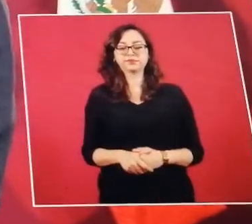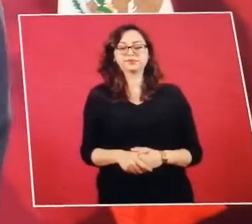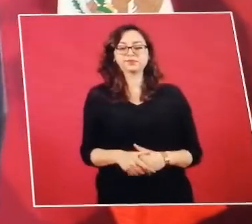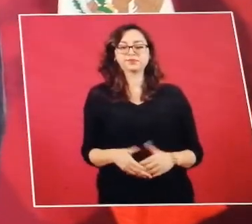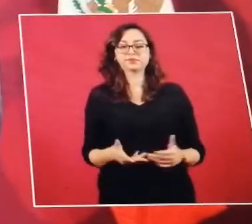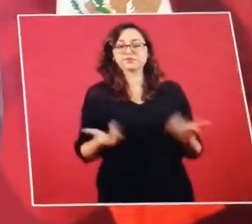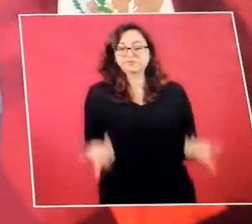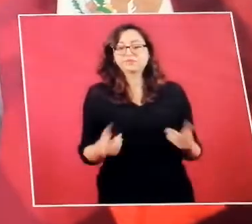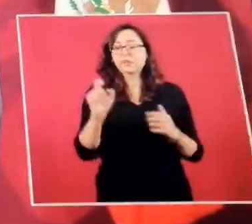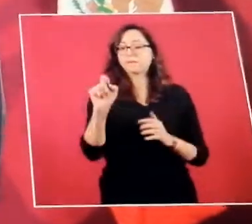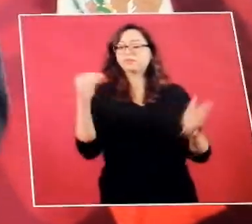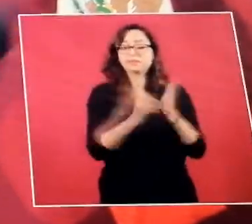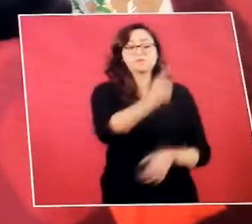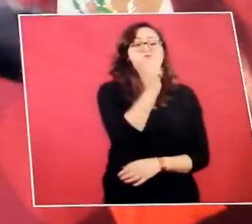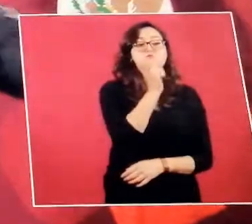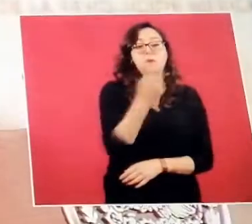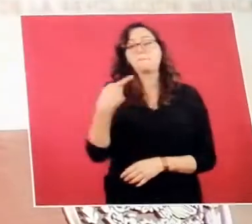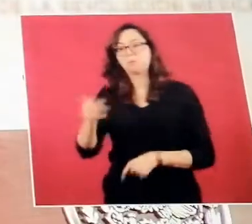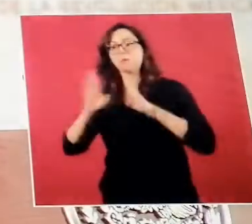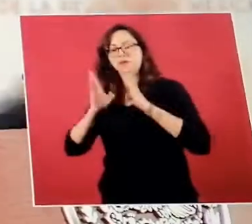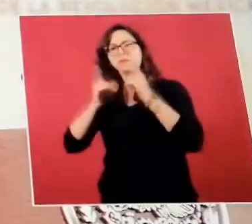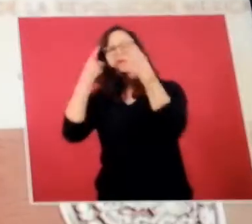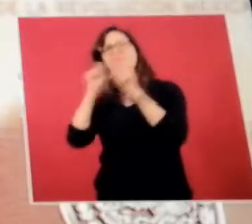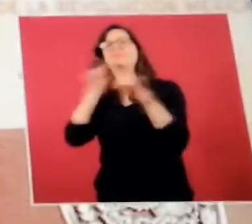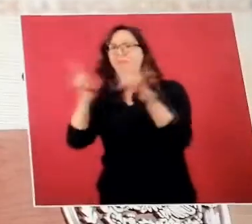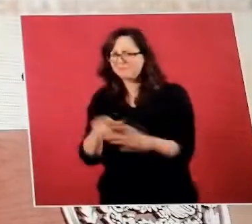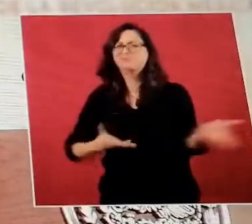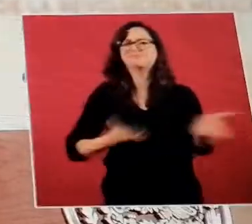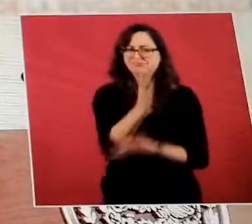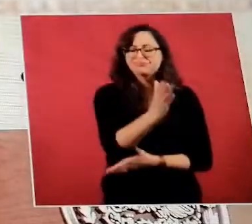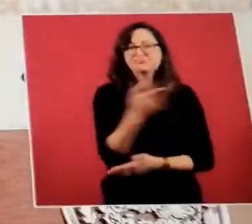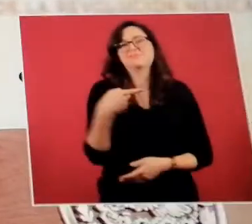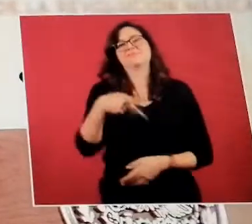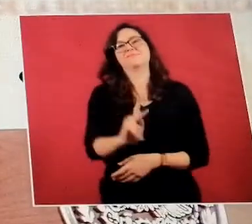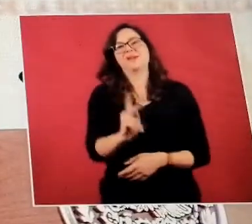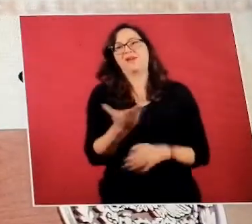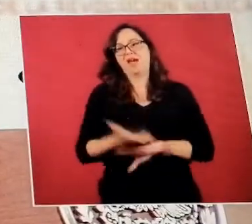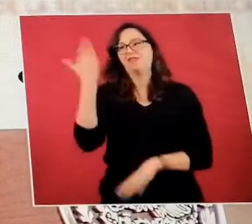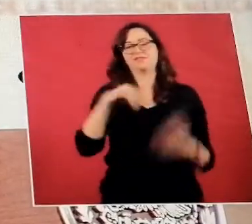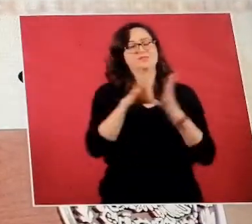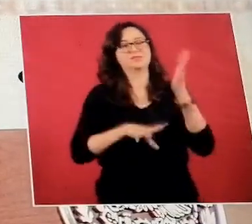porque aunque la Constitución lo prohibía, entraba el ejército y entraba la Marina.